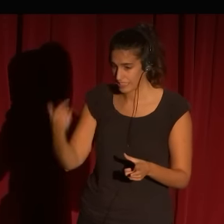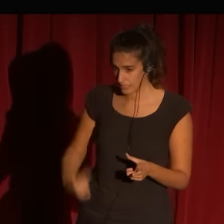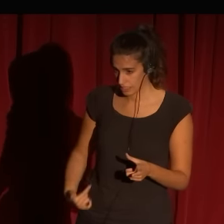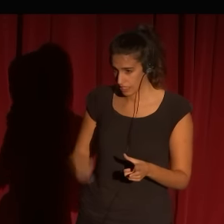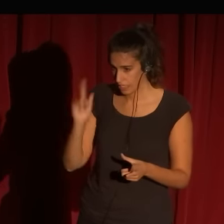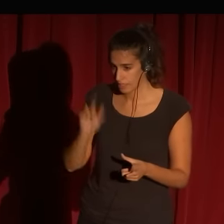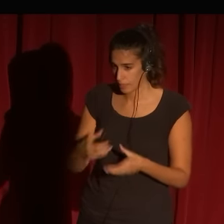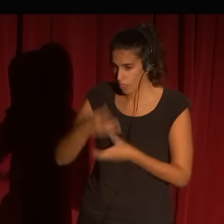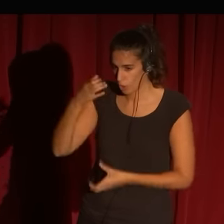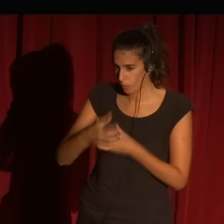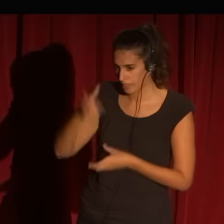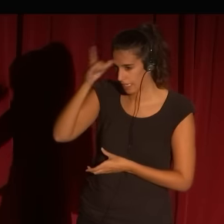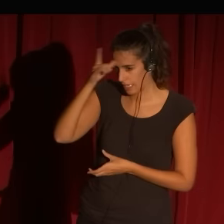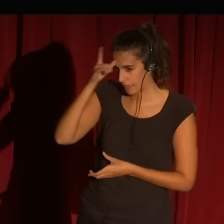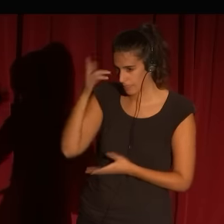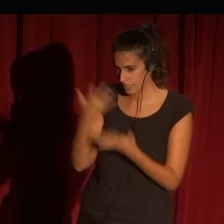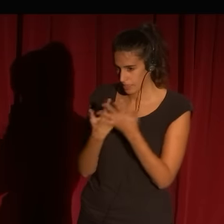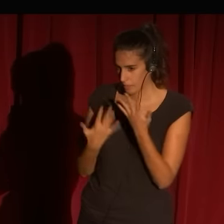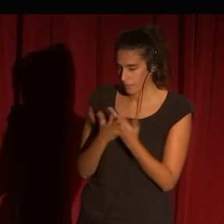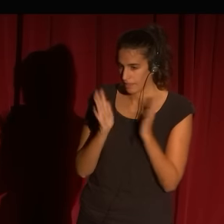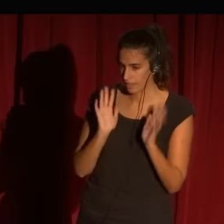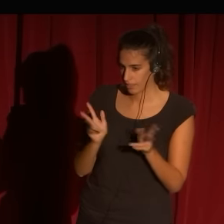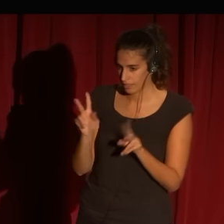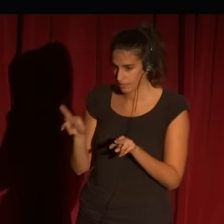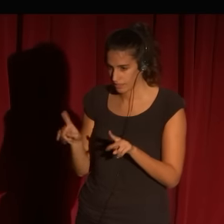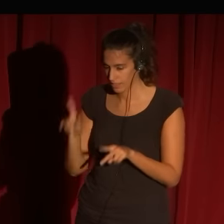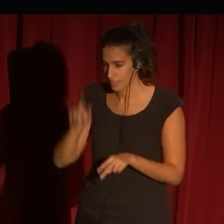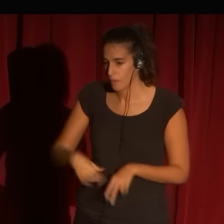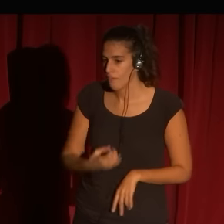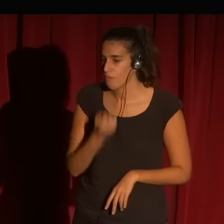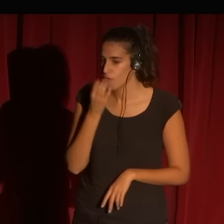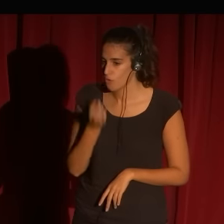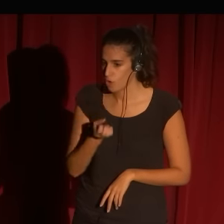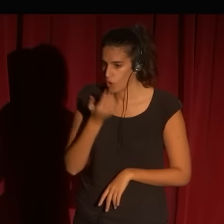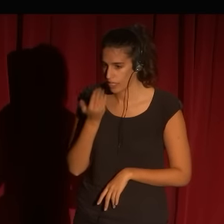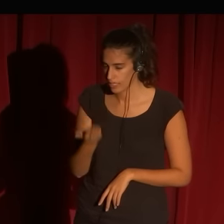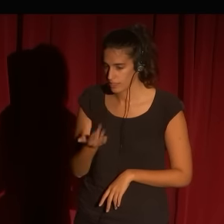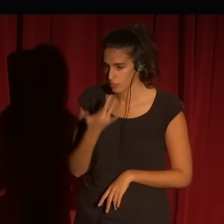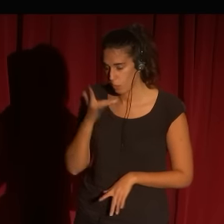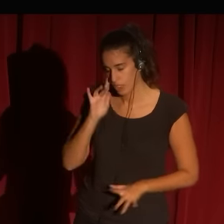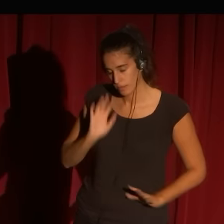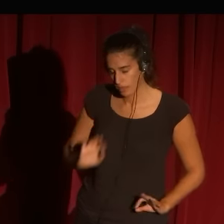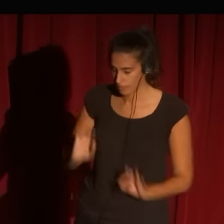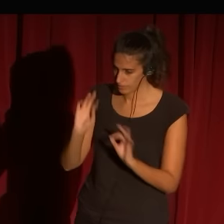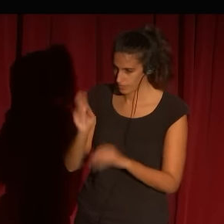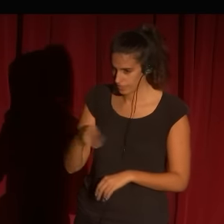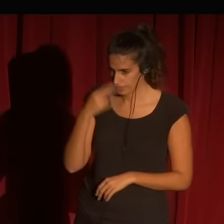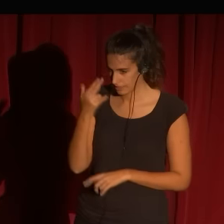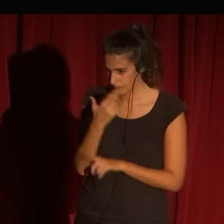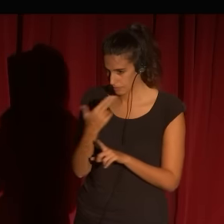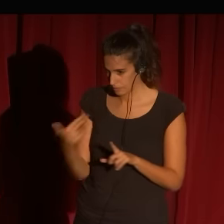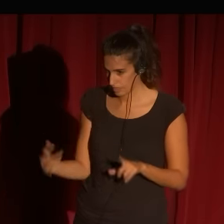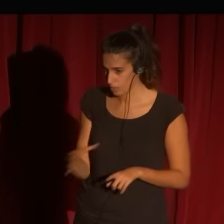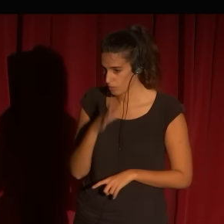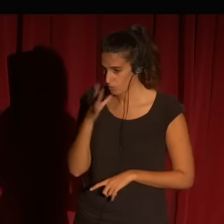sobredorada que son alemanas y flores que los contemporáneos reconocerían como especialmente interesantes de pintar porque